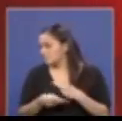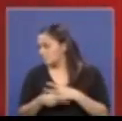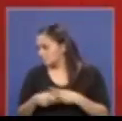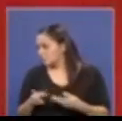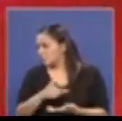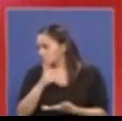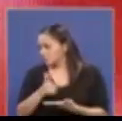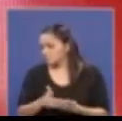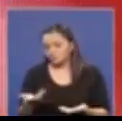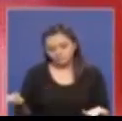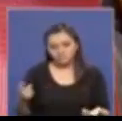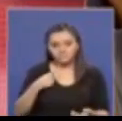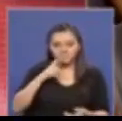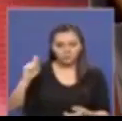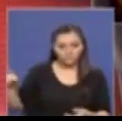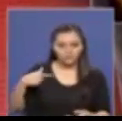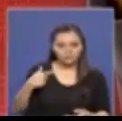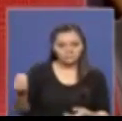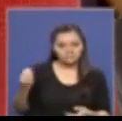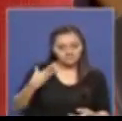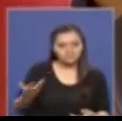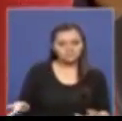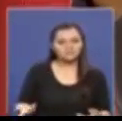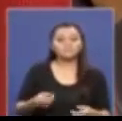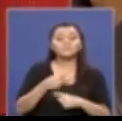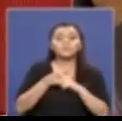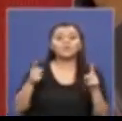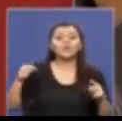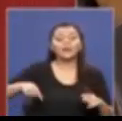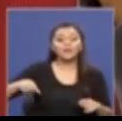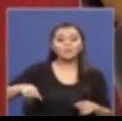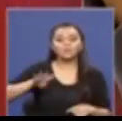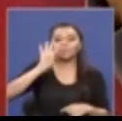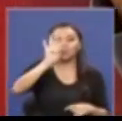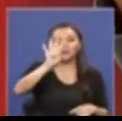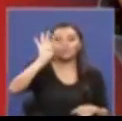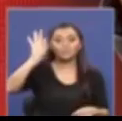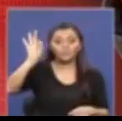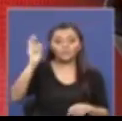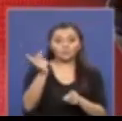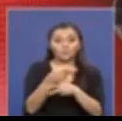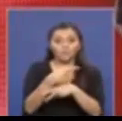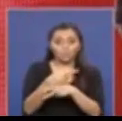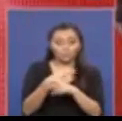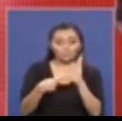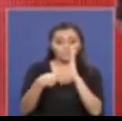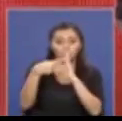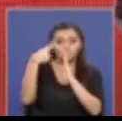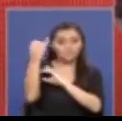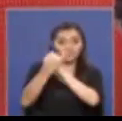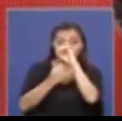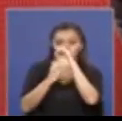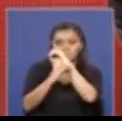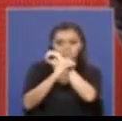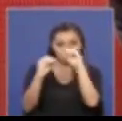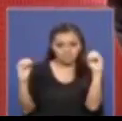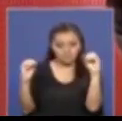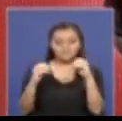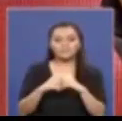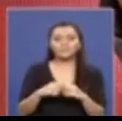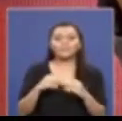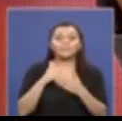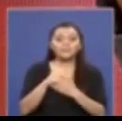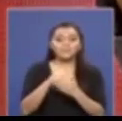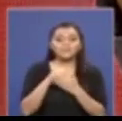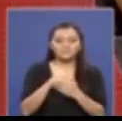del carchi. Esto es importantísimo para la producción del carchi. Con 49 productos sin aranceles ni salvaguardias, ¿ya? Que